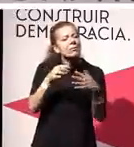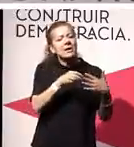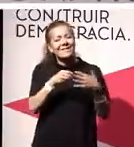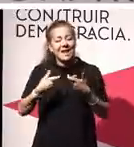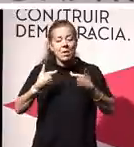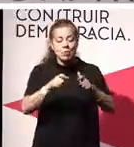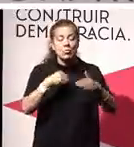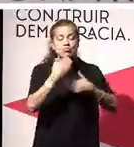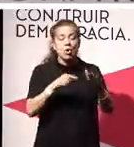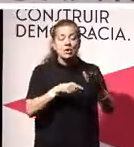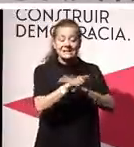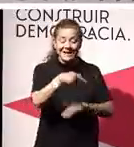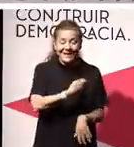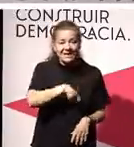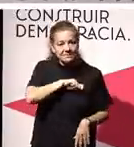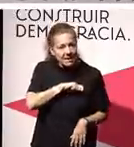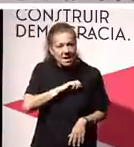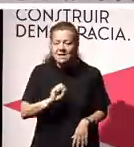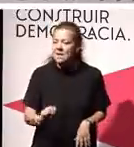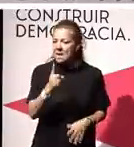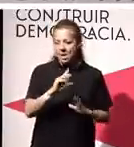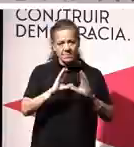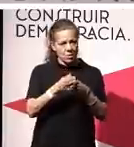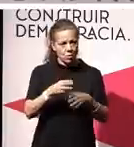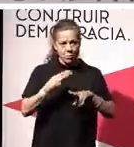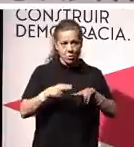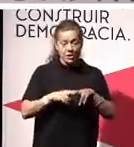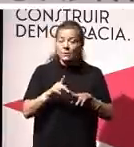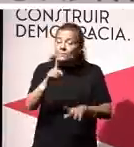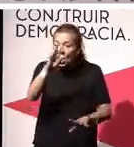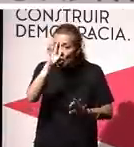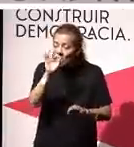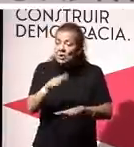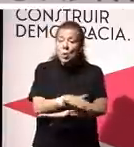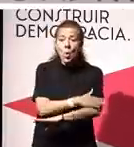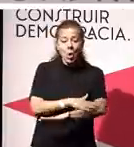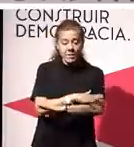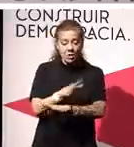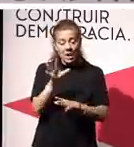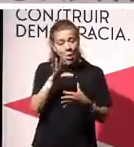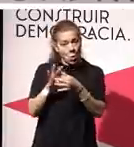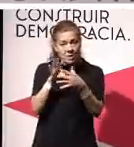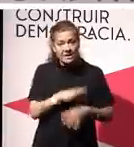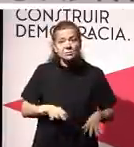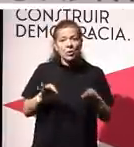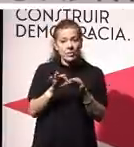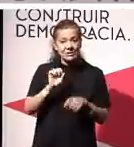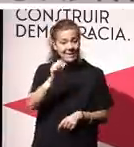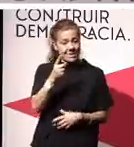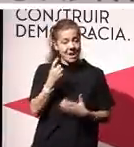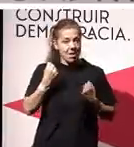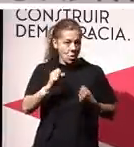bloque progresista en España, siendo la primera fuerza. Es evidente que un gobierno en el que Unidas Podemos fuese la primera